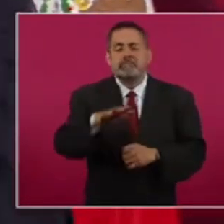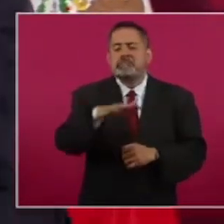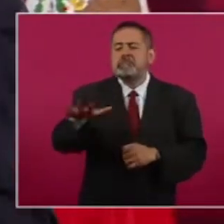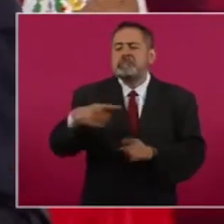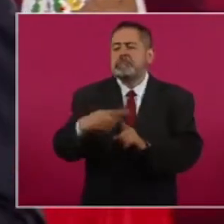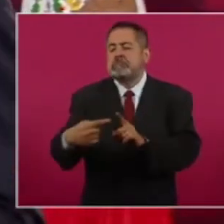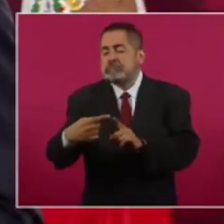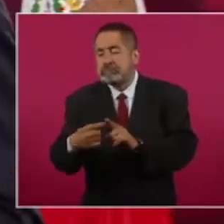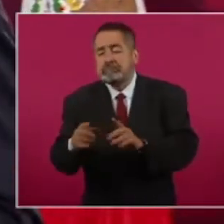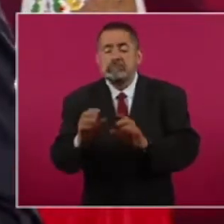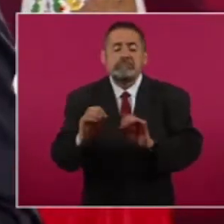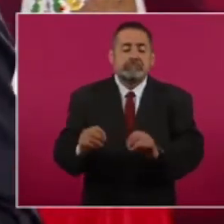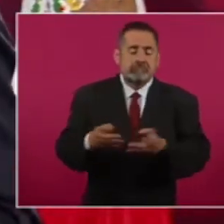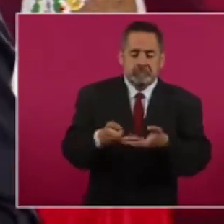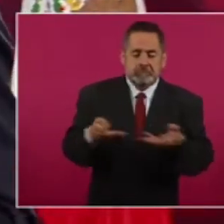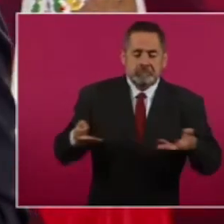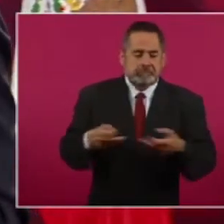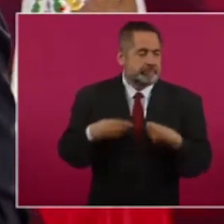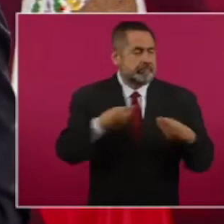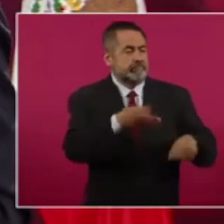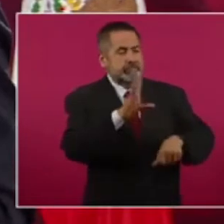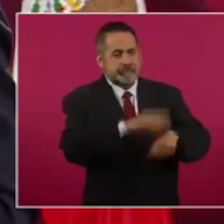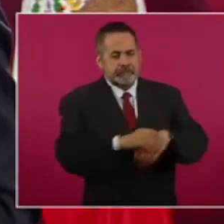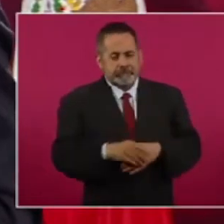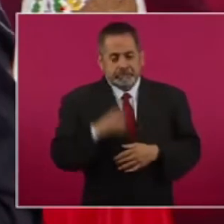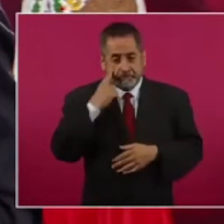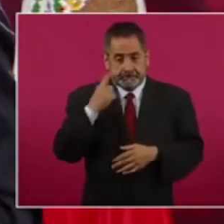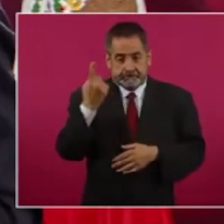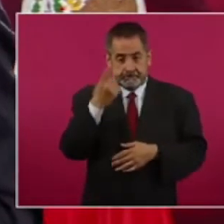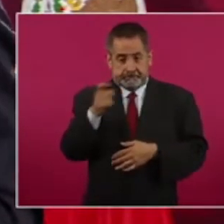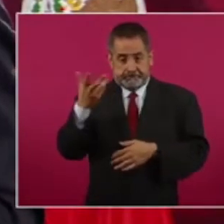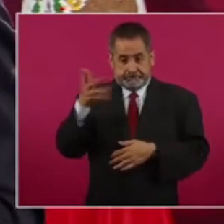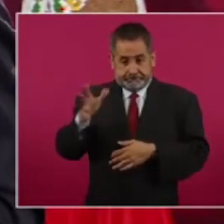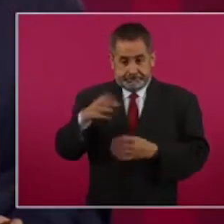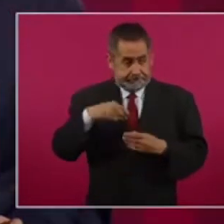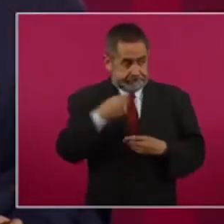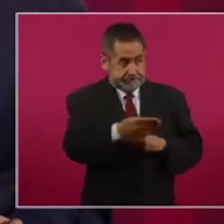tierra. Pues de los 110